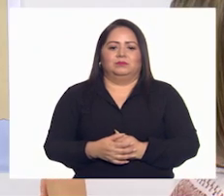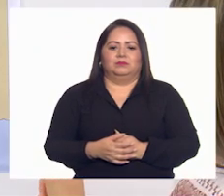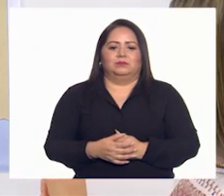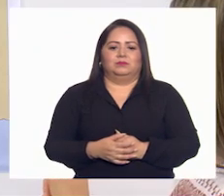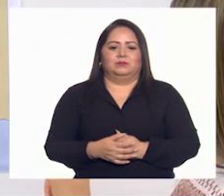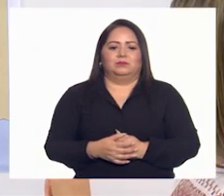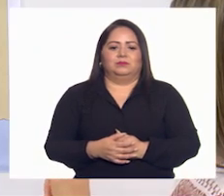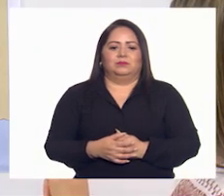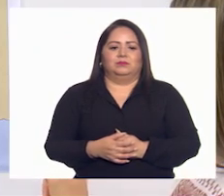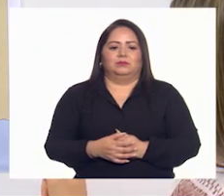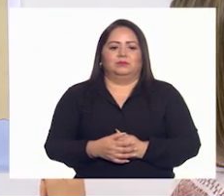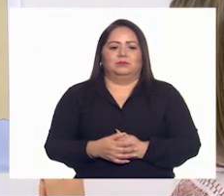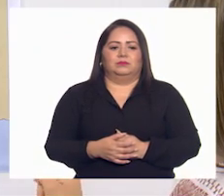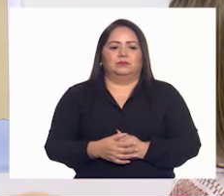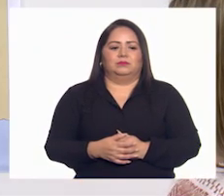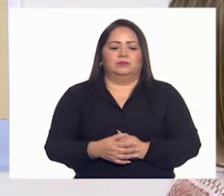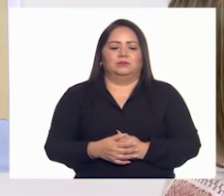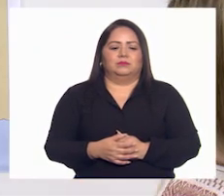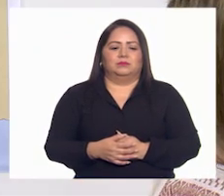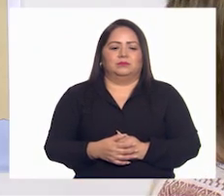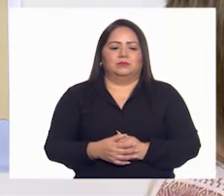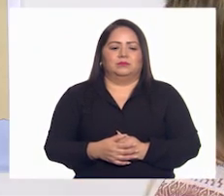este de aquí.